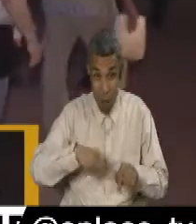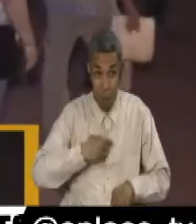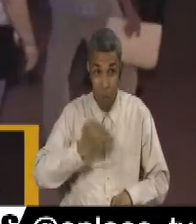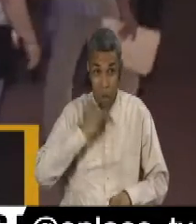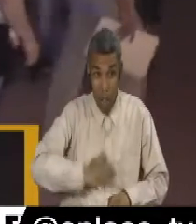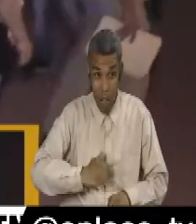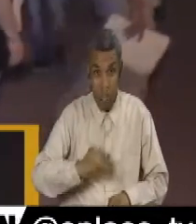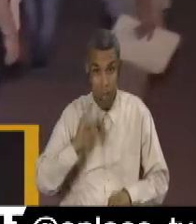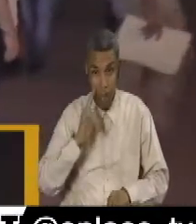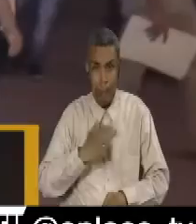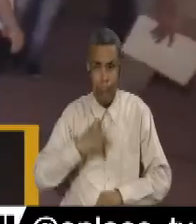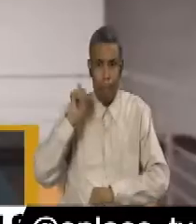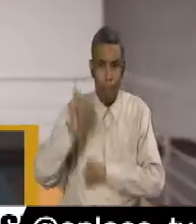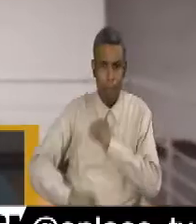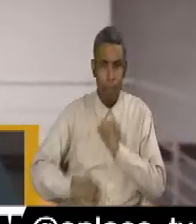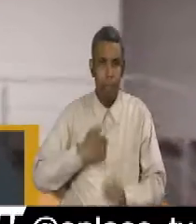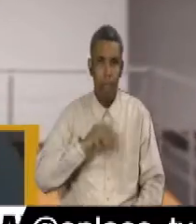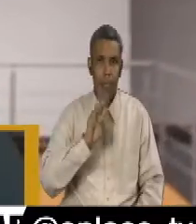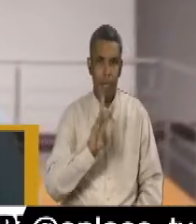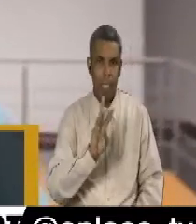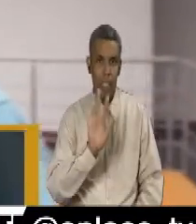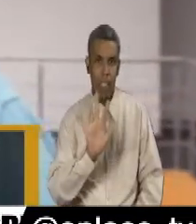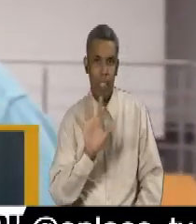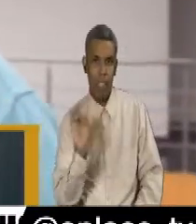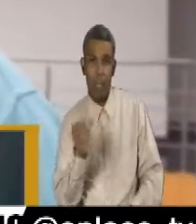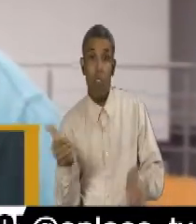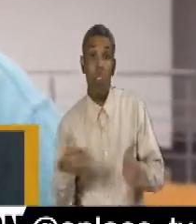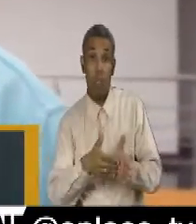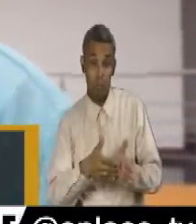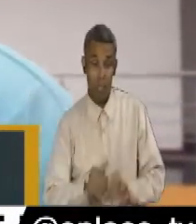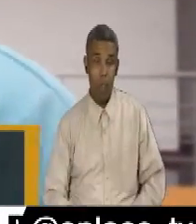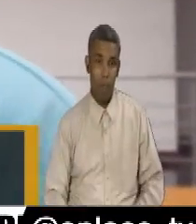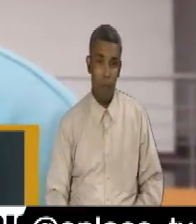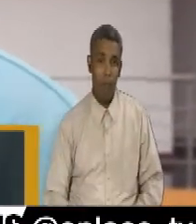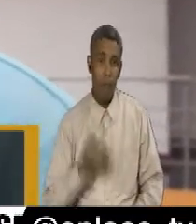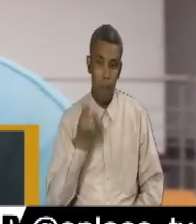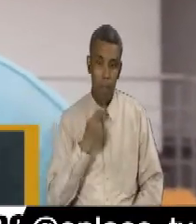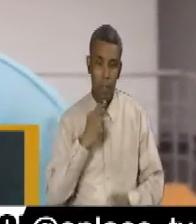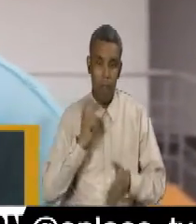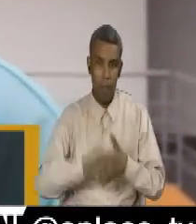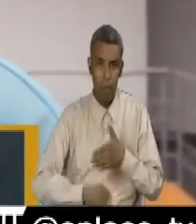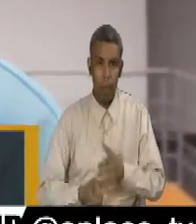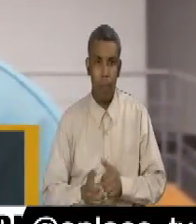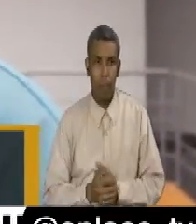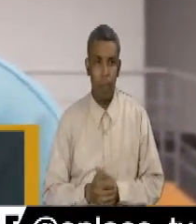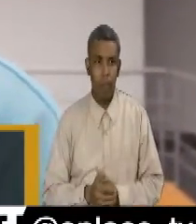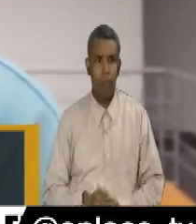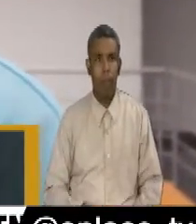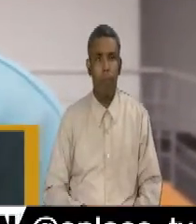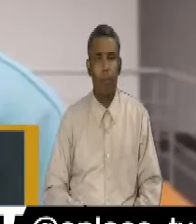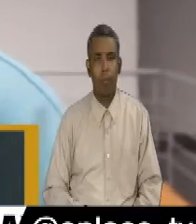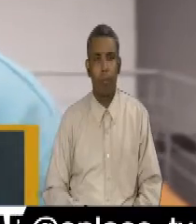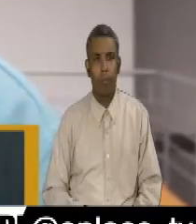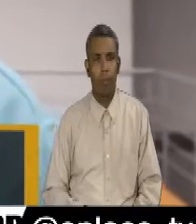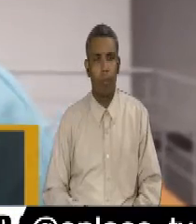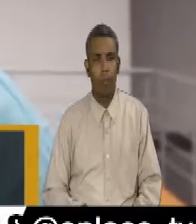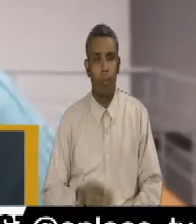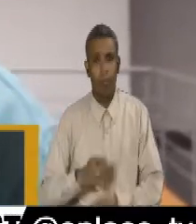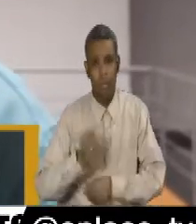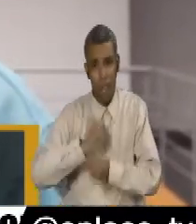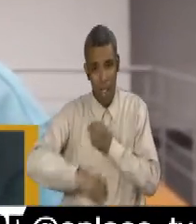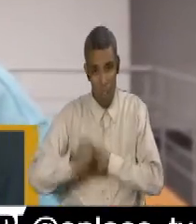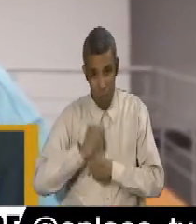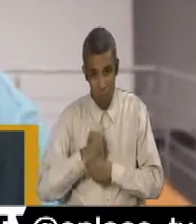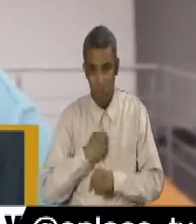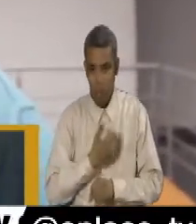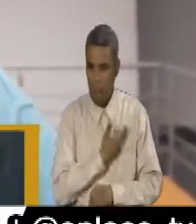la tranquilidad y la convivencia. Es que el nuevo código de policía salió el año pasado, o fue expedido el año pasado por la Presidencia de